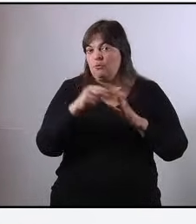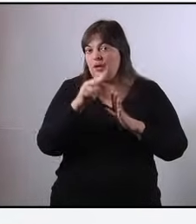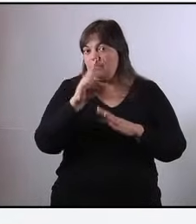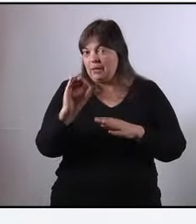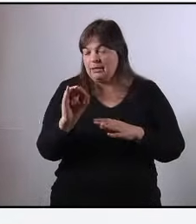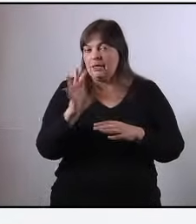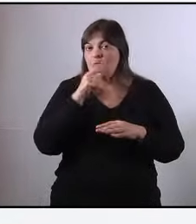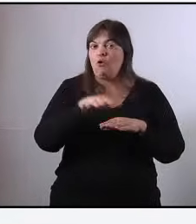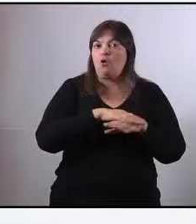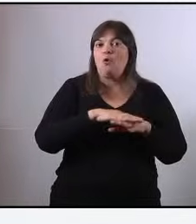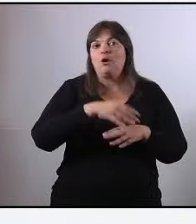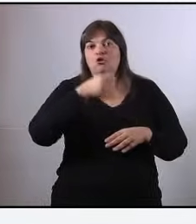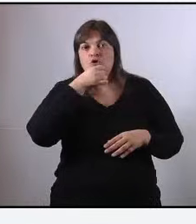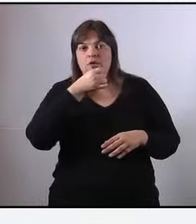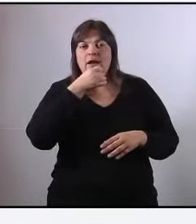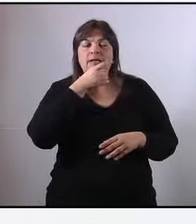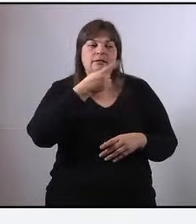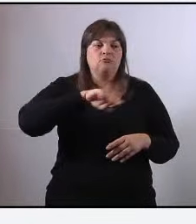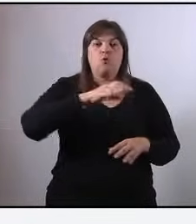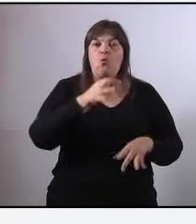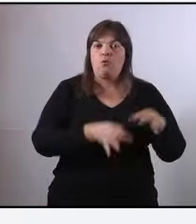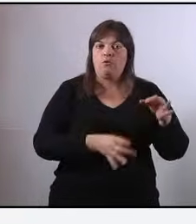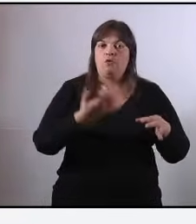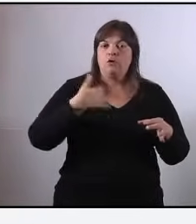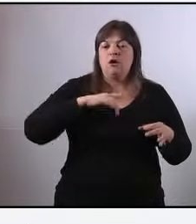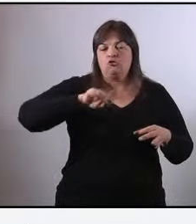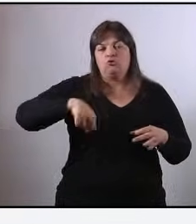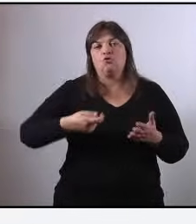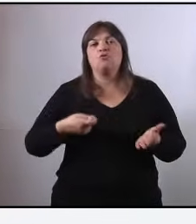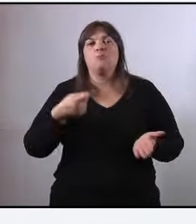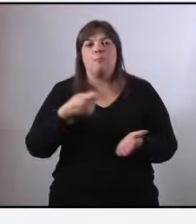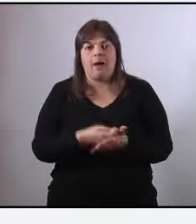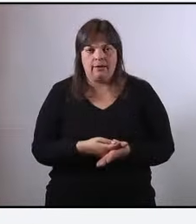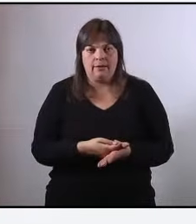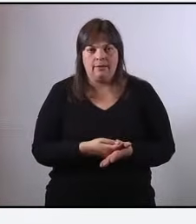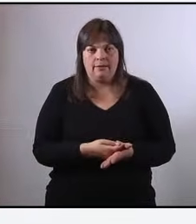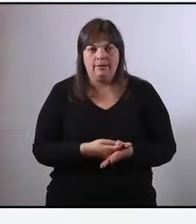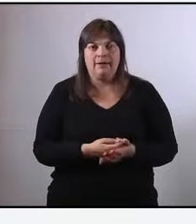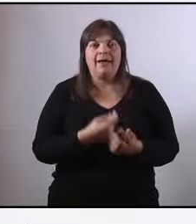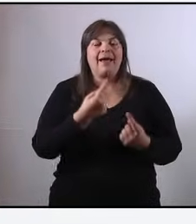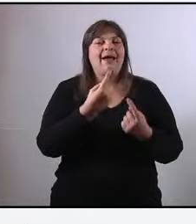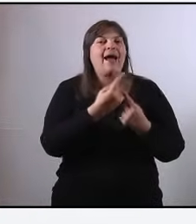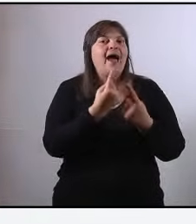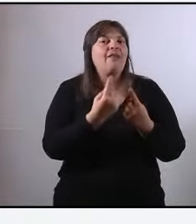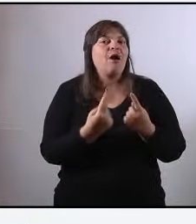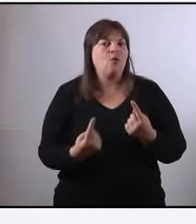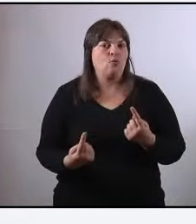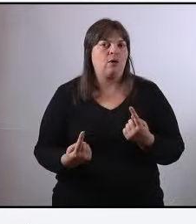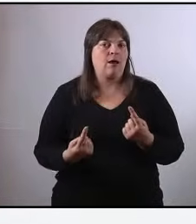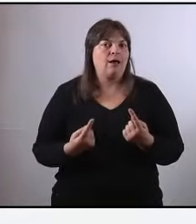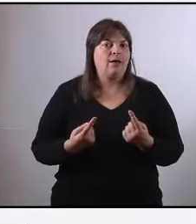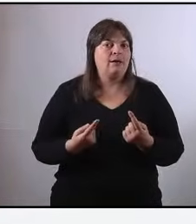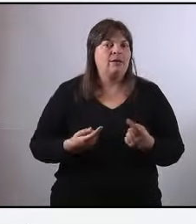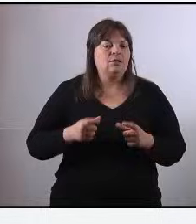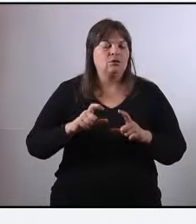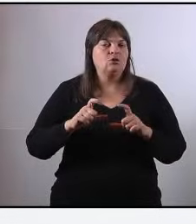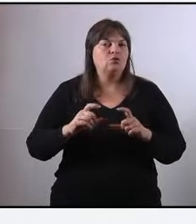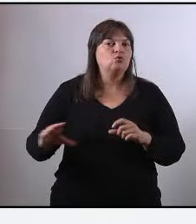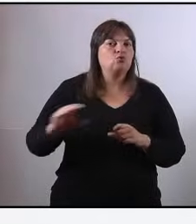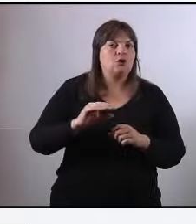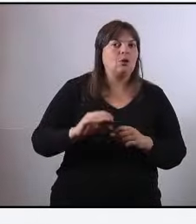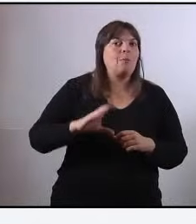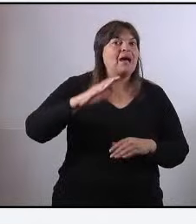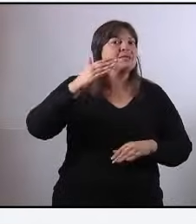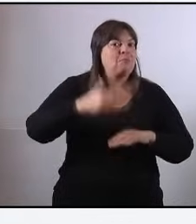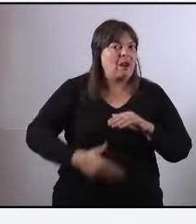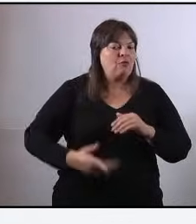Gobierno socialista judicializó. La hemos pagado todas y cada una de las subidas salariales en plazo, en